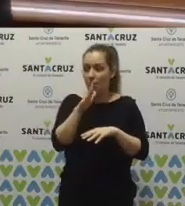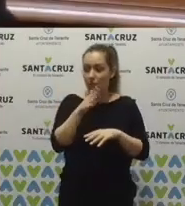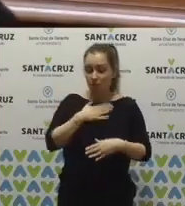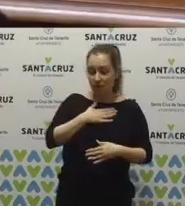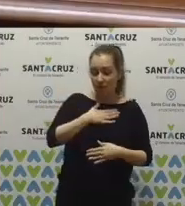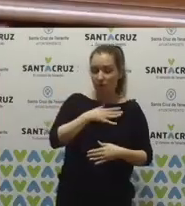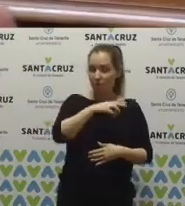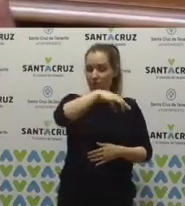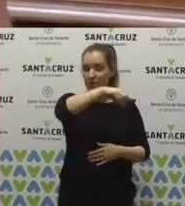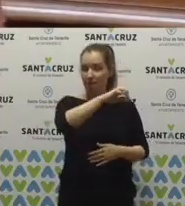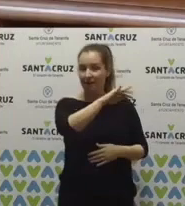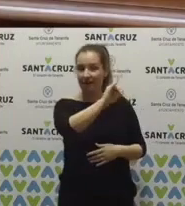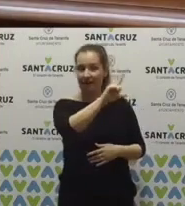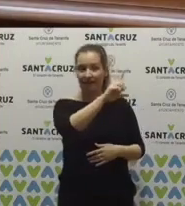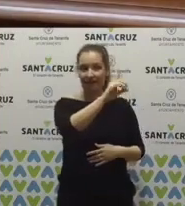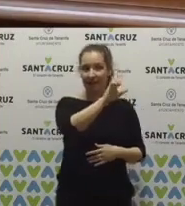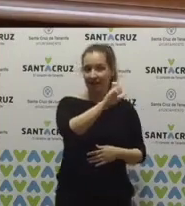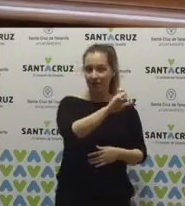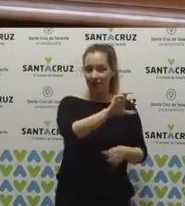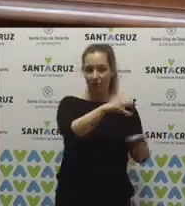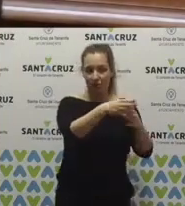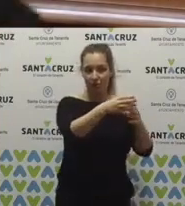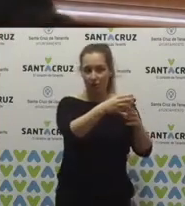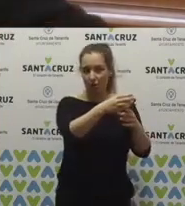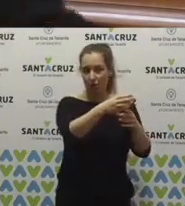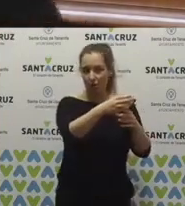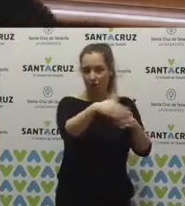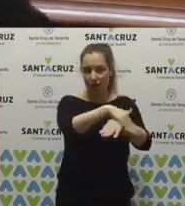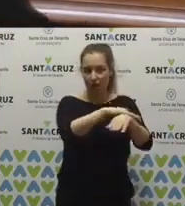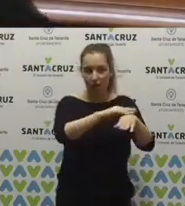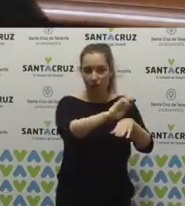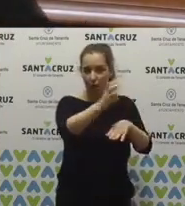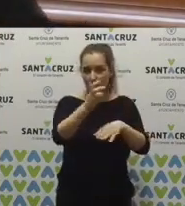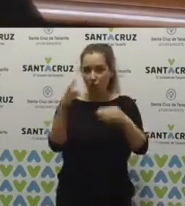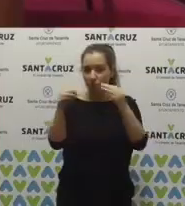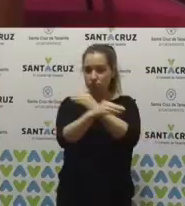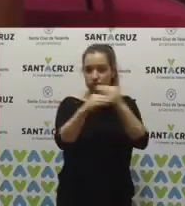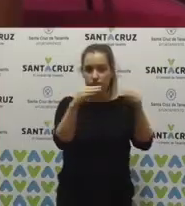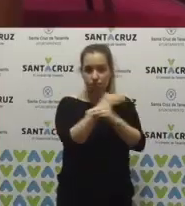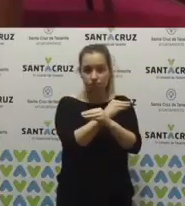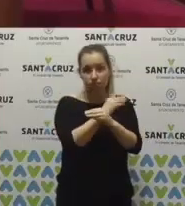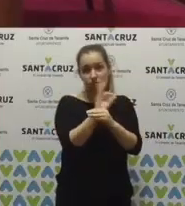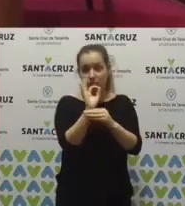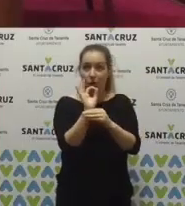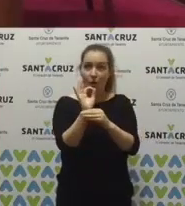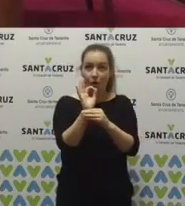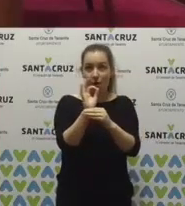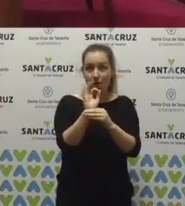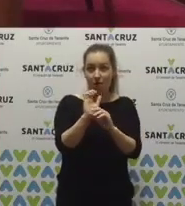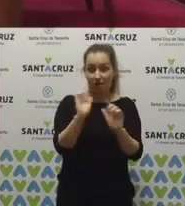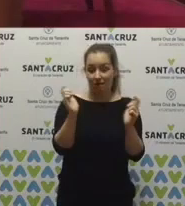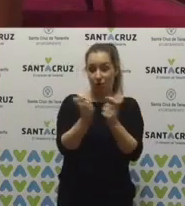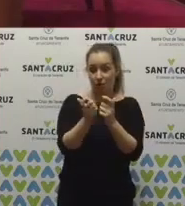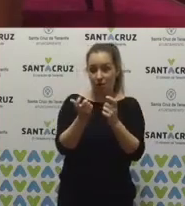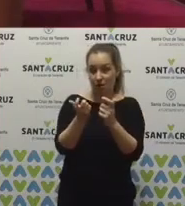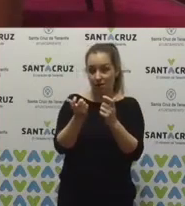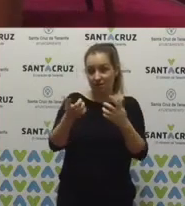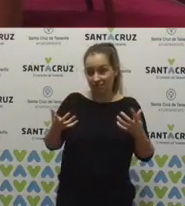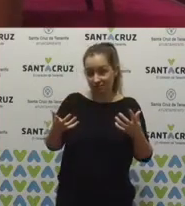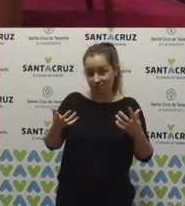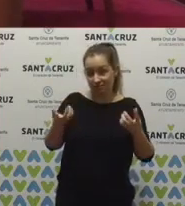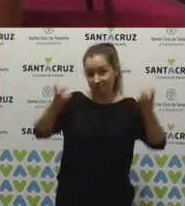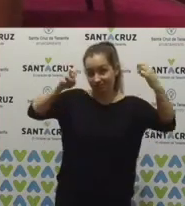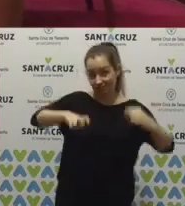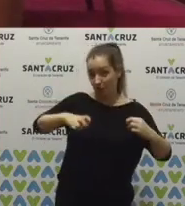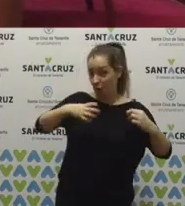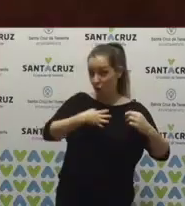miembro del equipo de gobierno en todas estas estas reuniones en alguna de ellas además iba a estar presente y no pudo y no